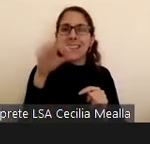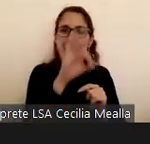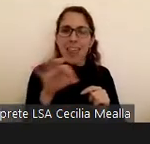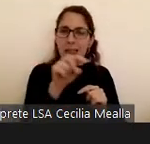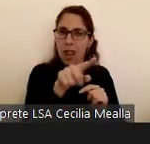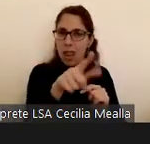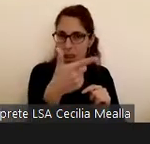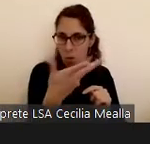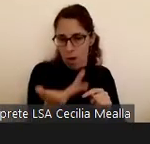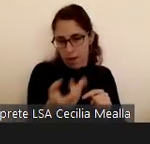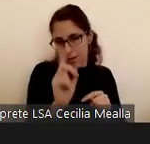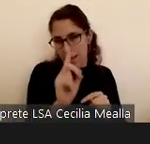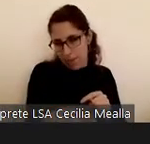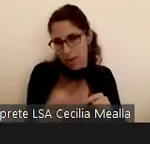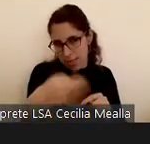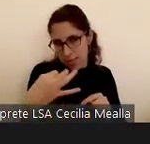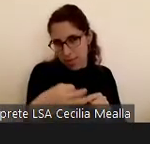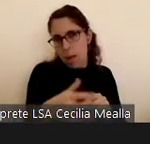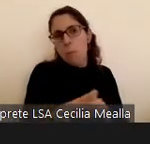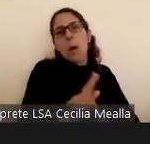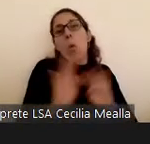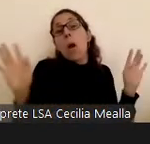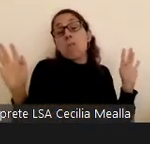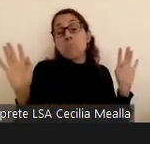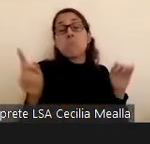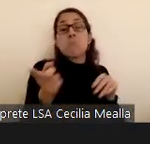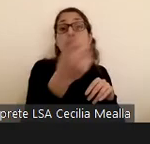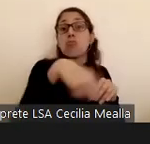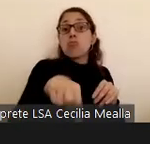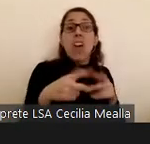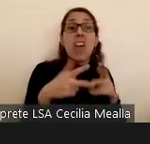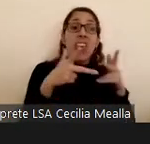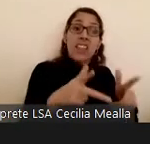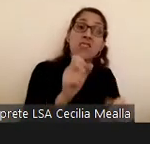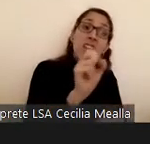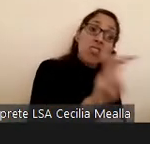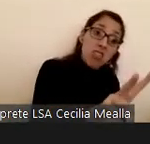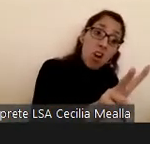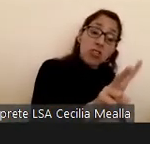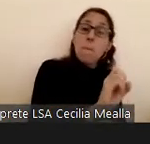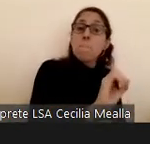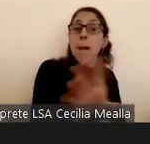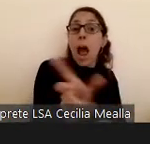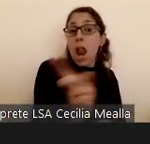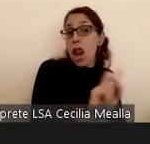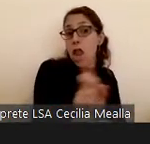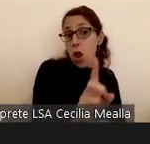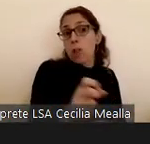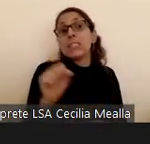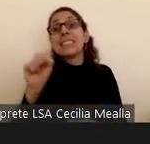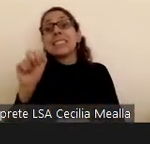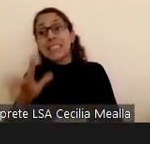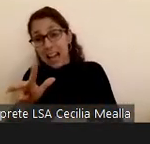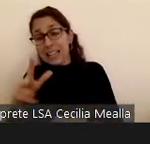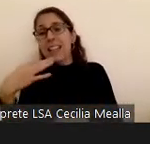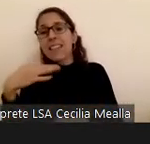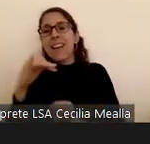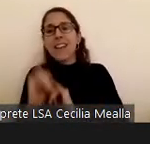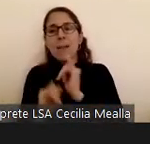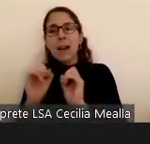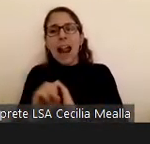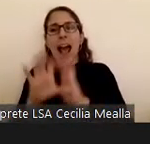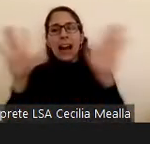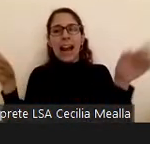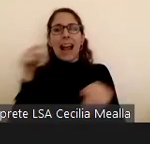si ponen paso 2, no está mal. Y si ponen paso 3, tienen que aclarar que está contaminado. O sea que, digamos, en